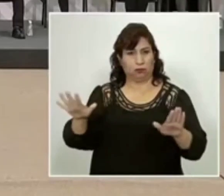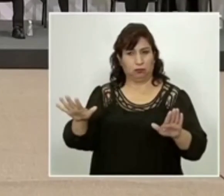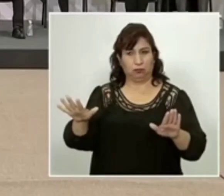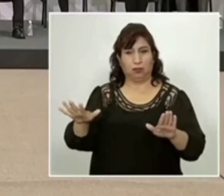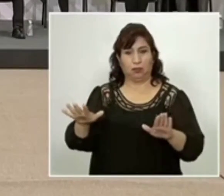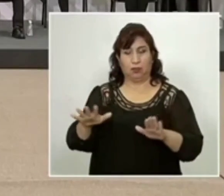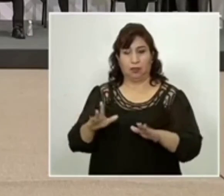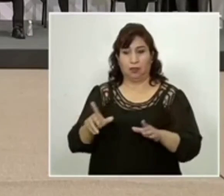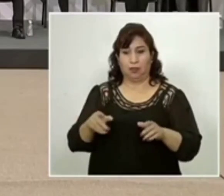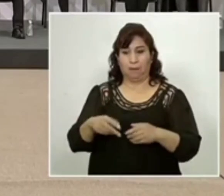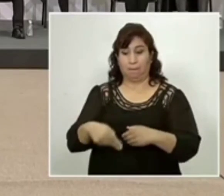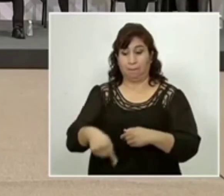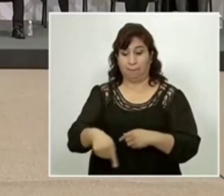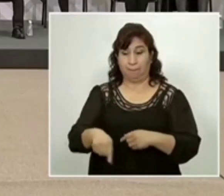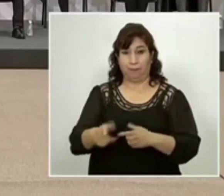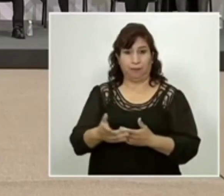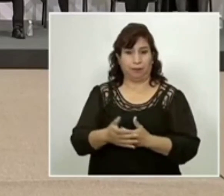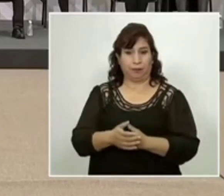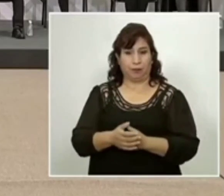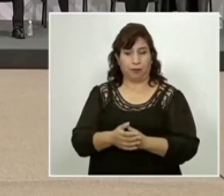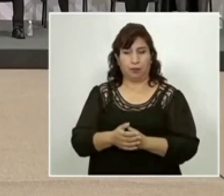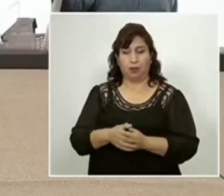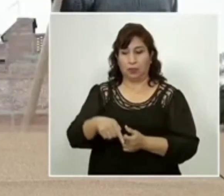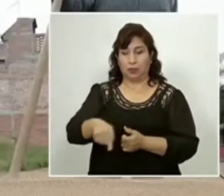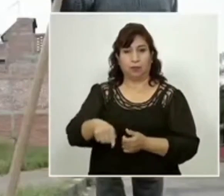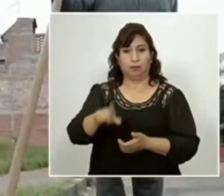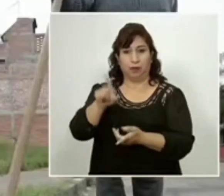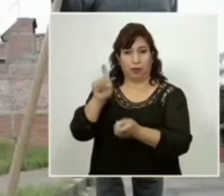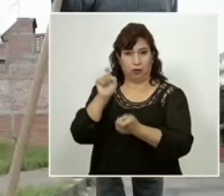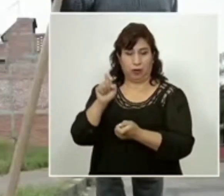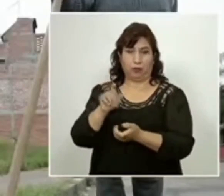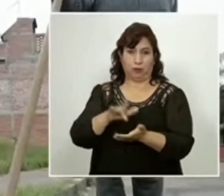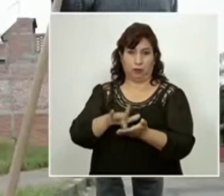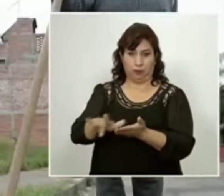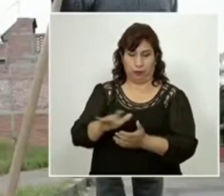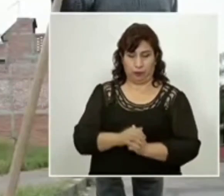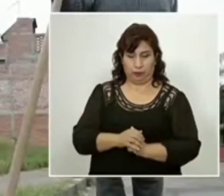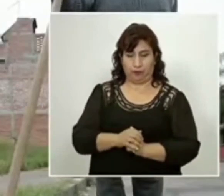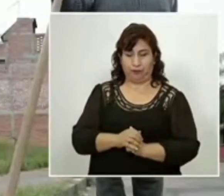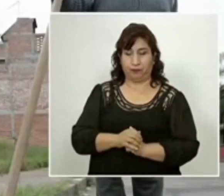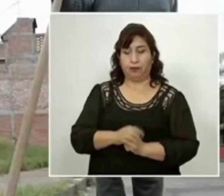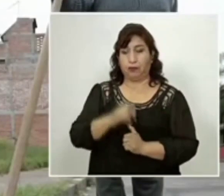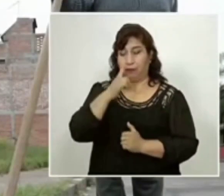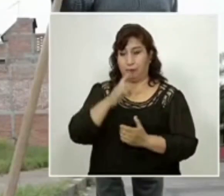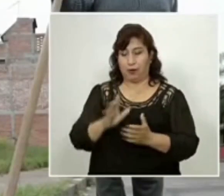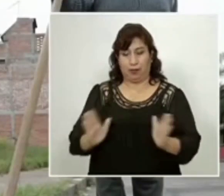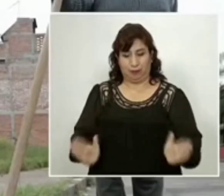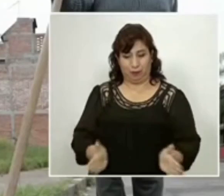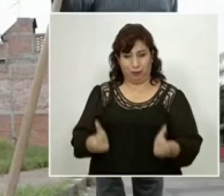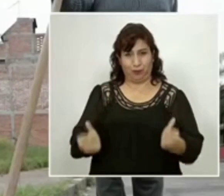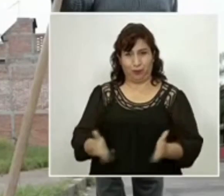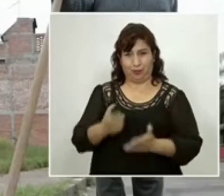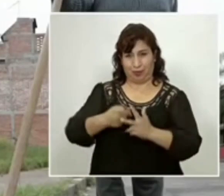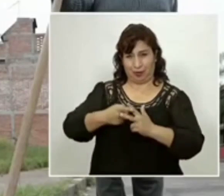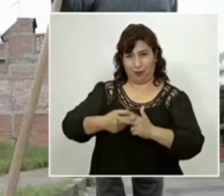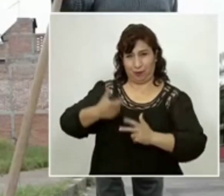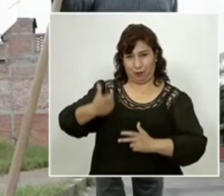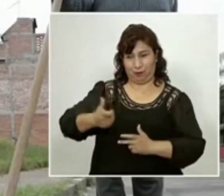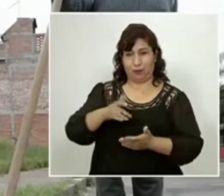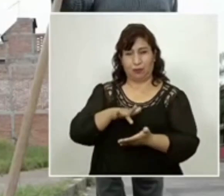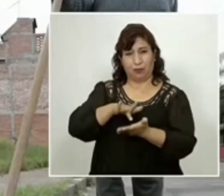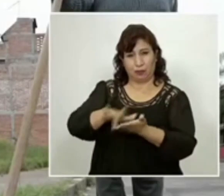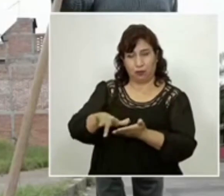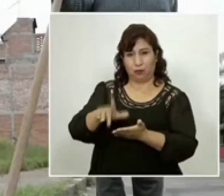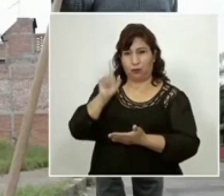El resto, en breve lo cobrará su apoyo. Para impulsar la economía familiar, sobre todo en apoyos de